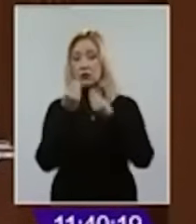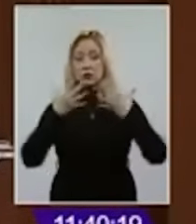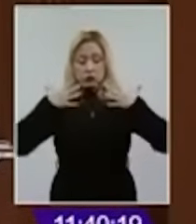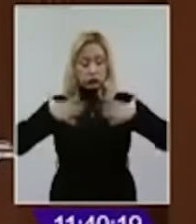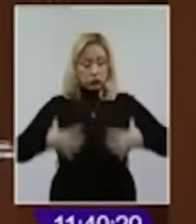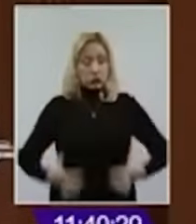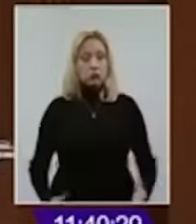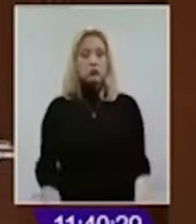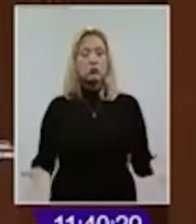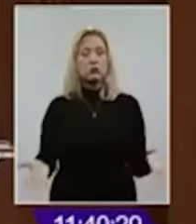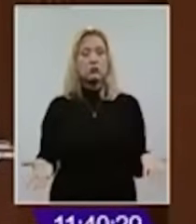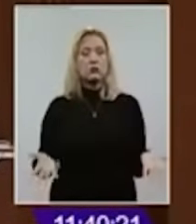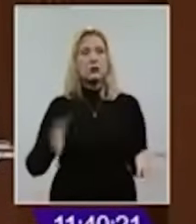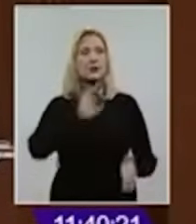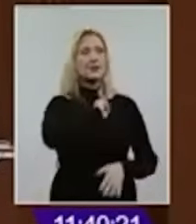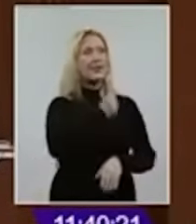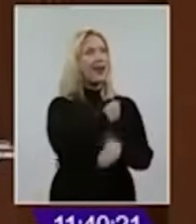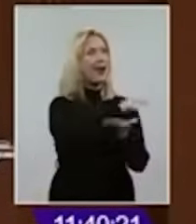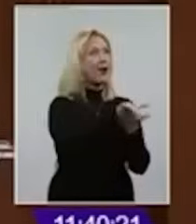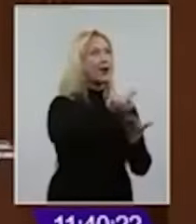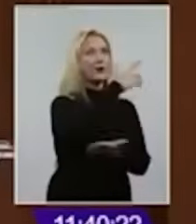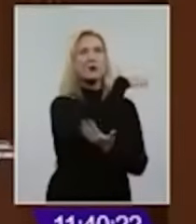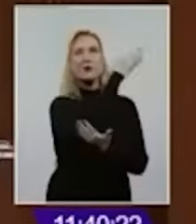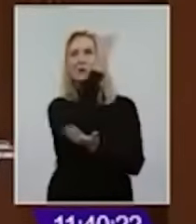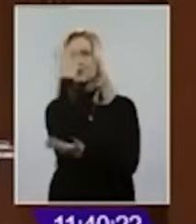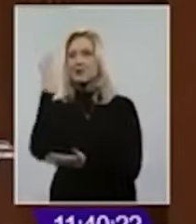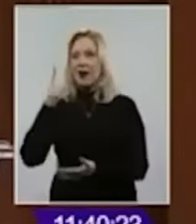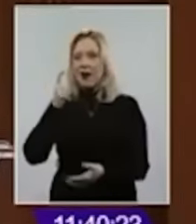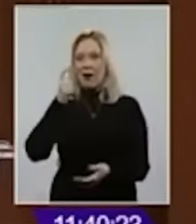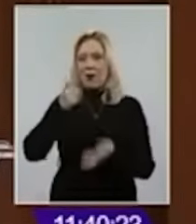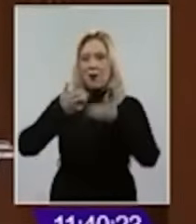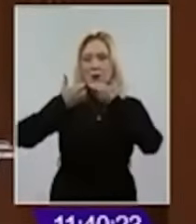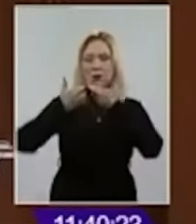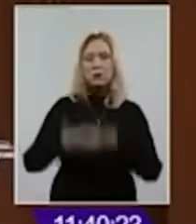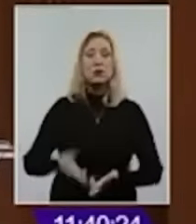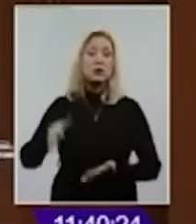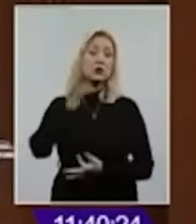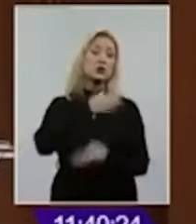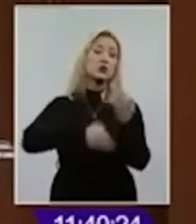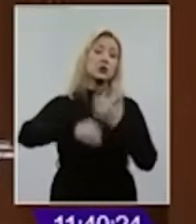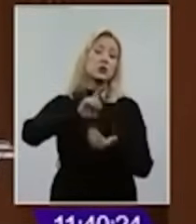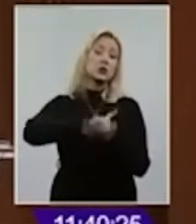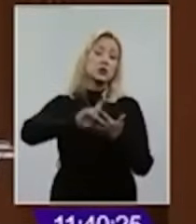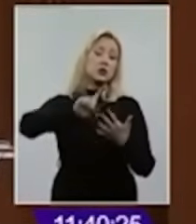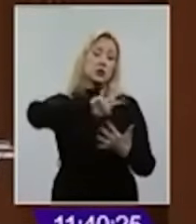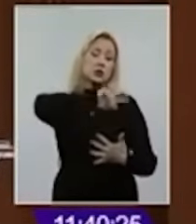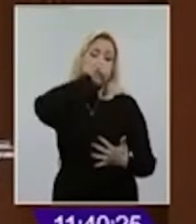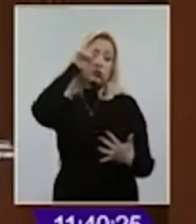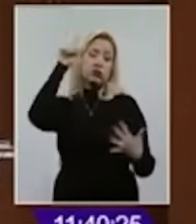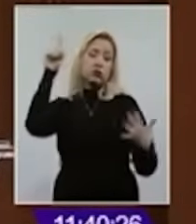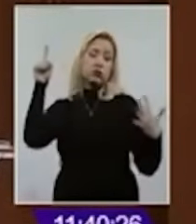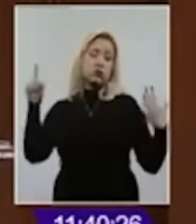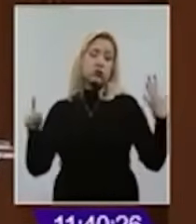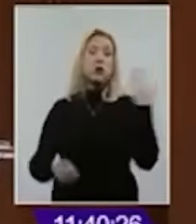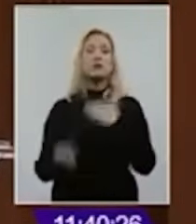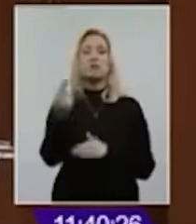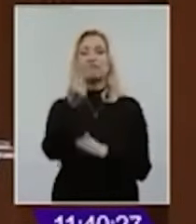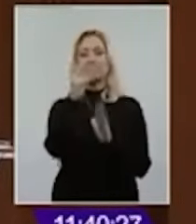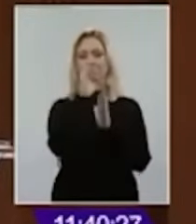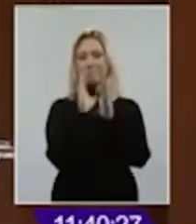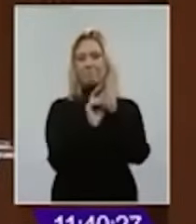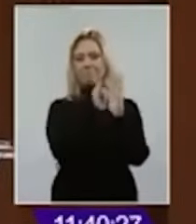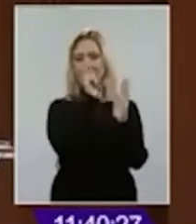medio ambiente sano, son derechos que requieren también de un bloque de constitucionalidad